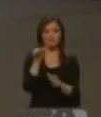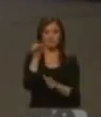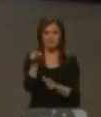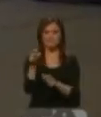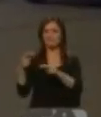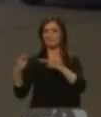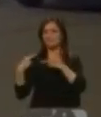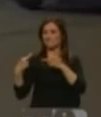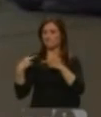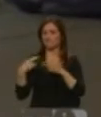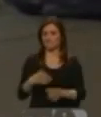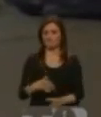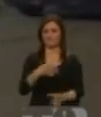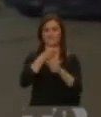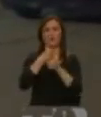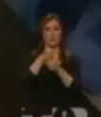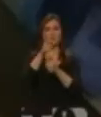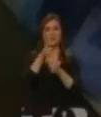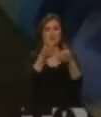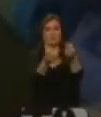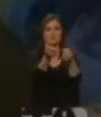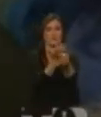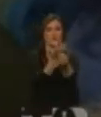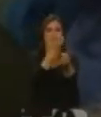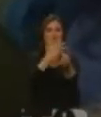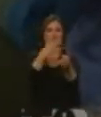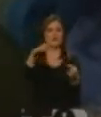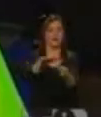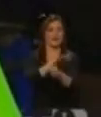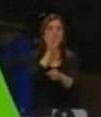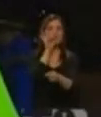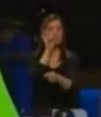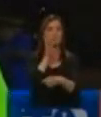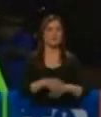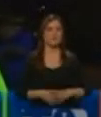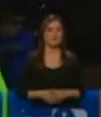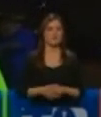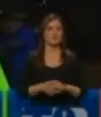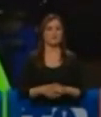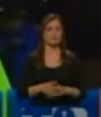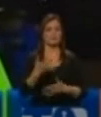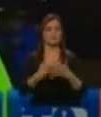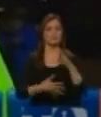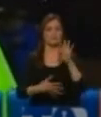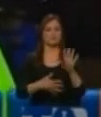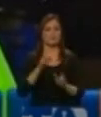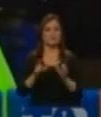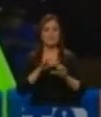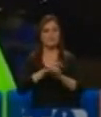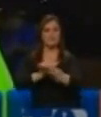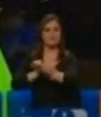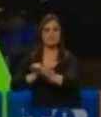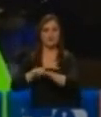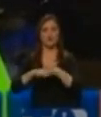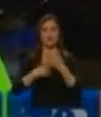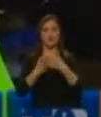los encargados de brindar seguridad al cargamento de marihuana. Total cuatro sujetos, todos de